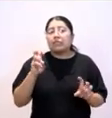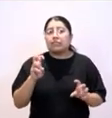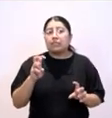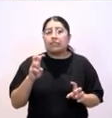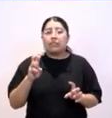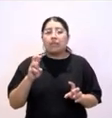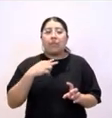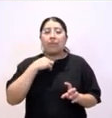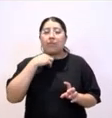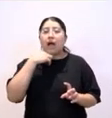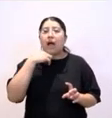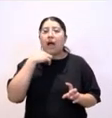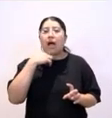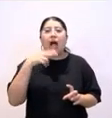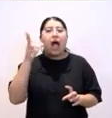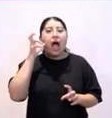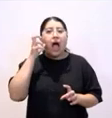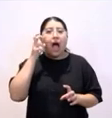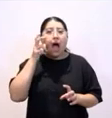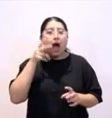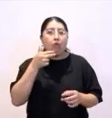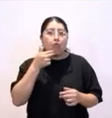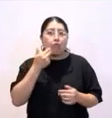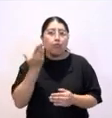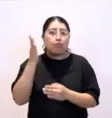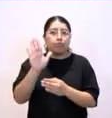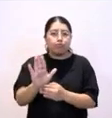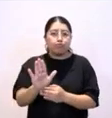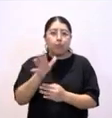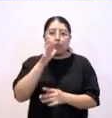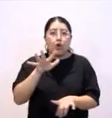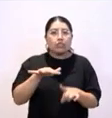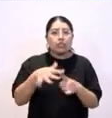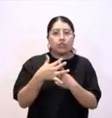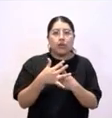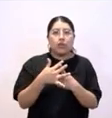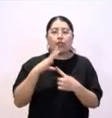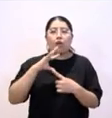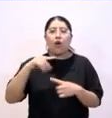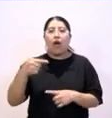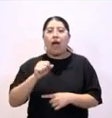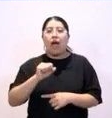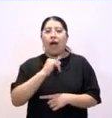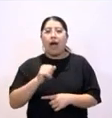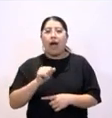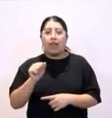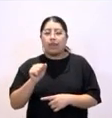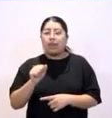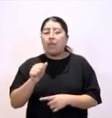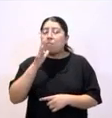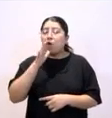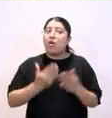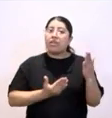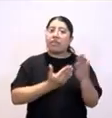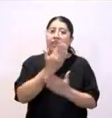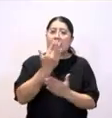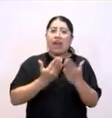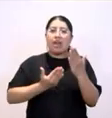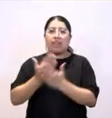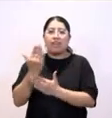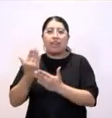es la situación que se vive en Gaza, porque la verdad es que, a pesar de que cotidianamente vemos cómo se está